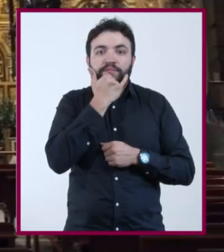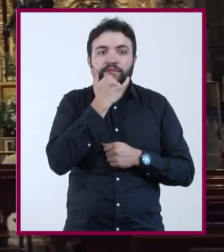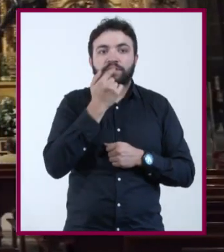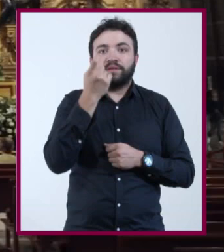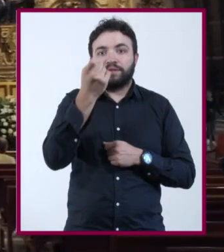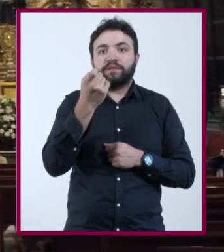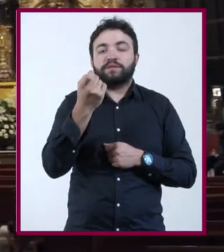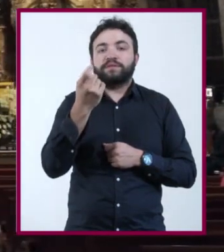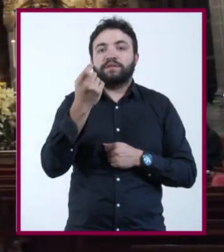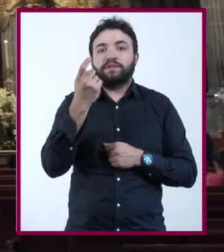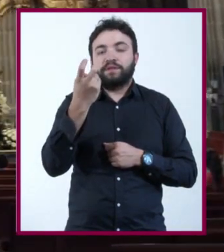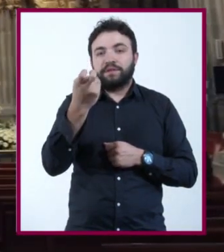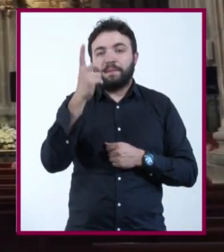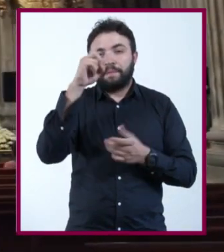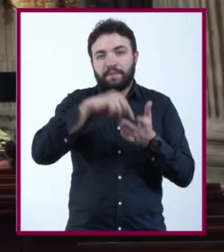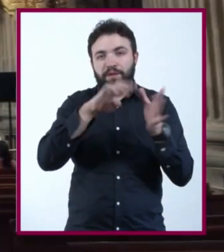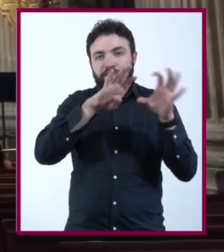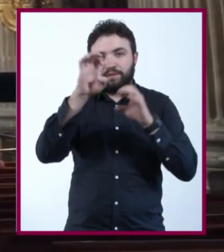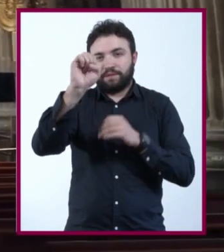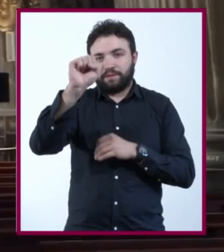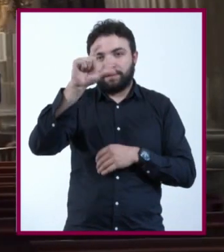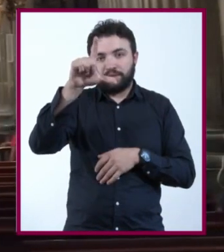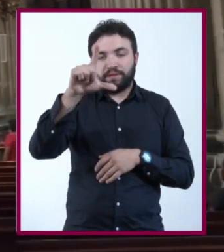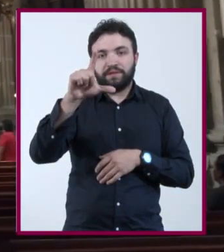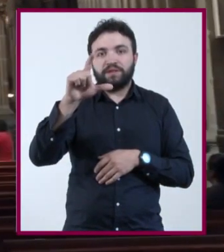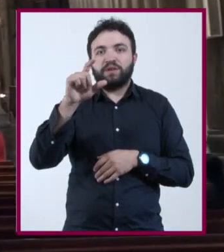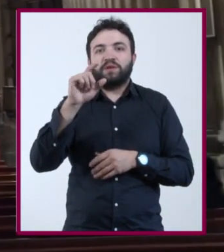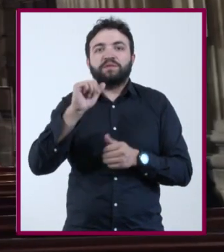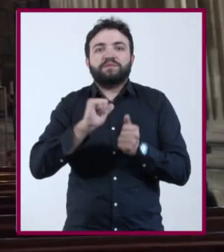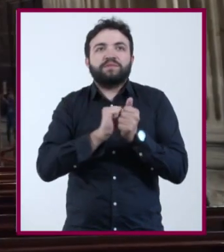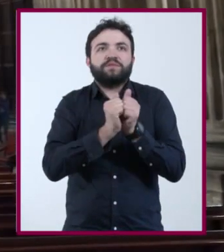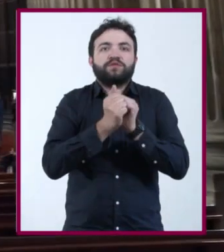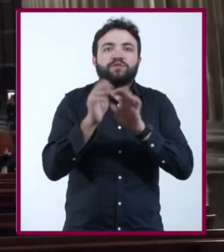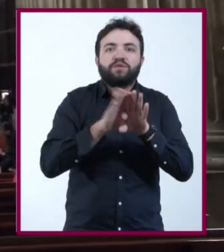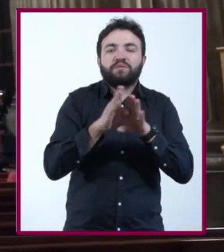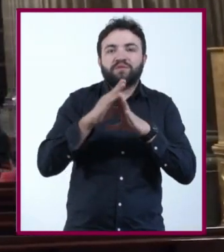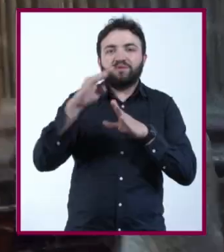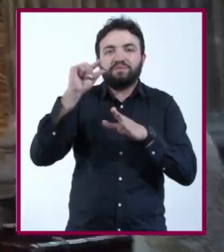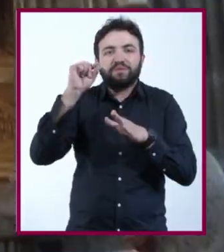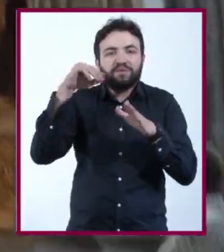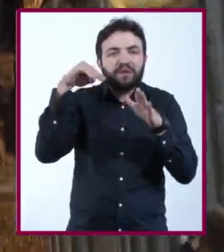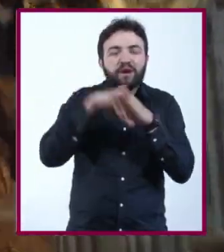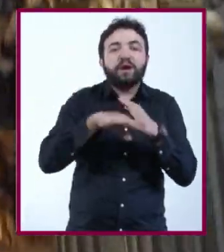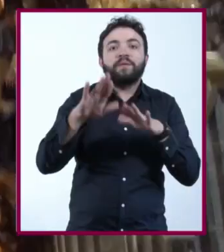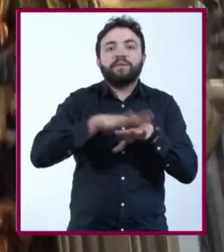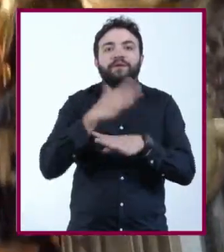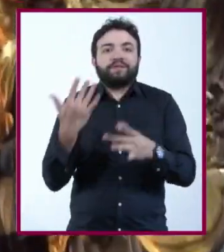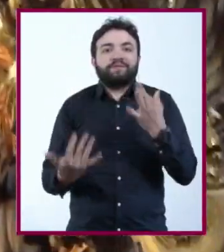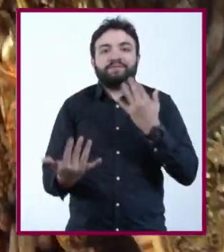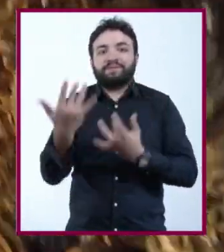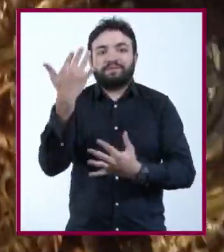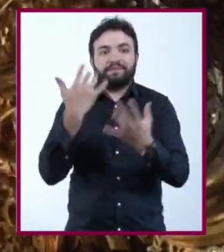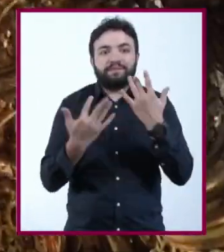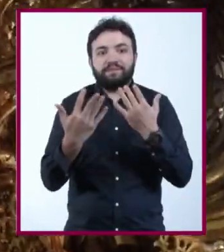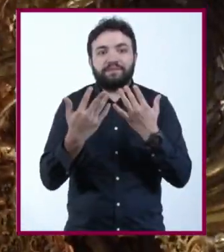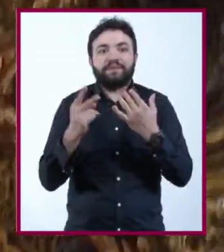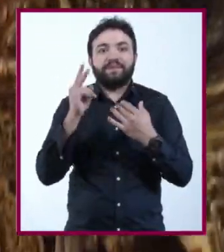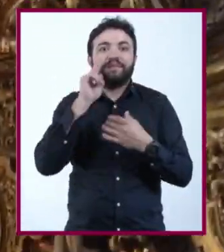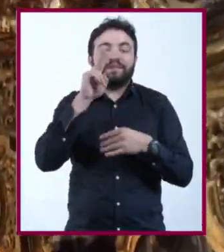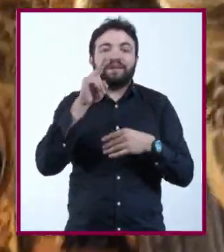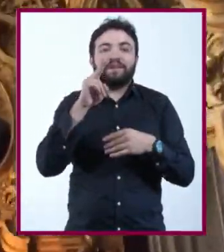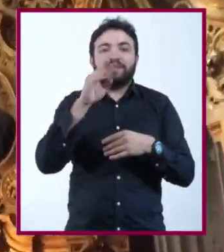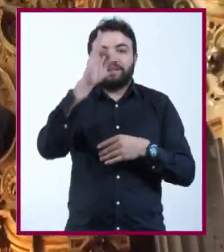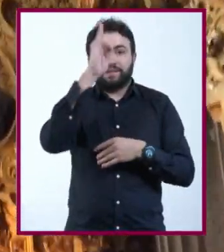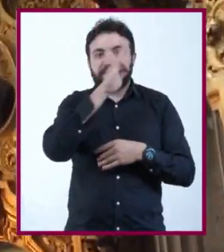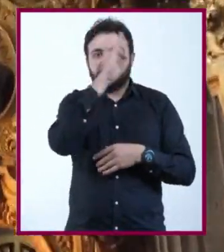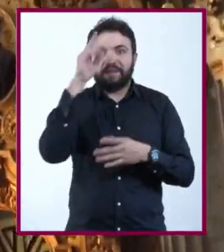en el incendio de 1967, y ahí podemos ver el protagonista de este altar del perdón es el Cristo